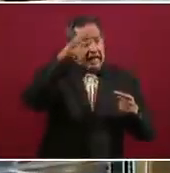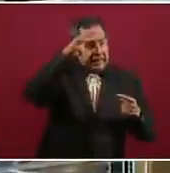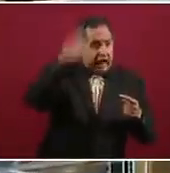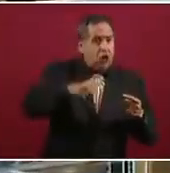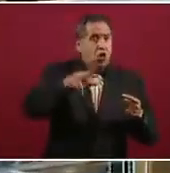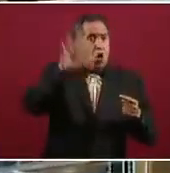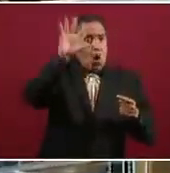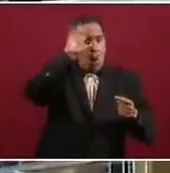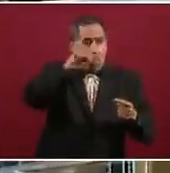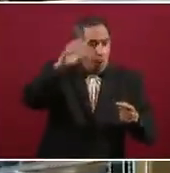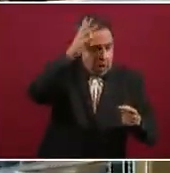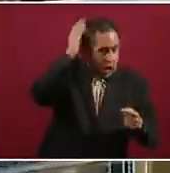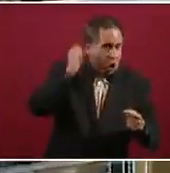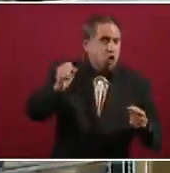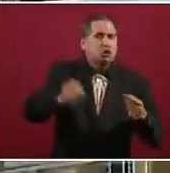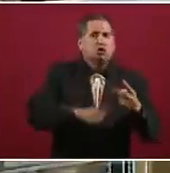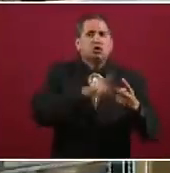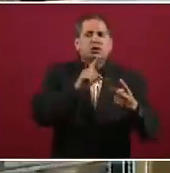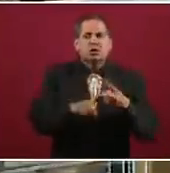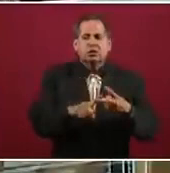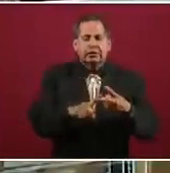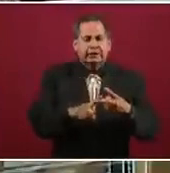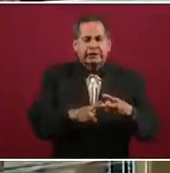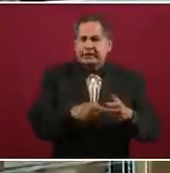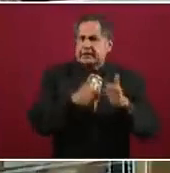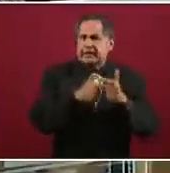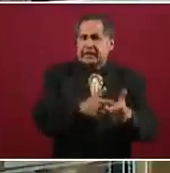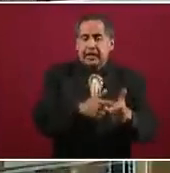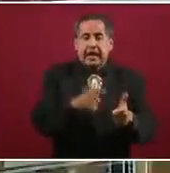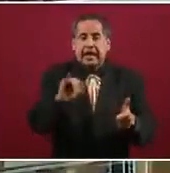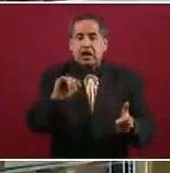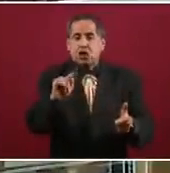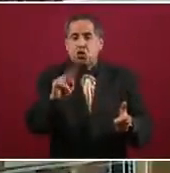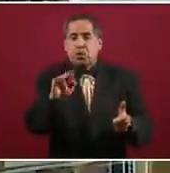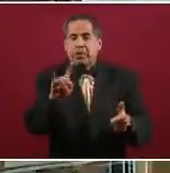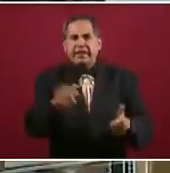Morelos y a las que no da marcha atrás Iturbide?